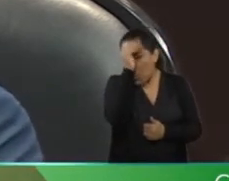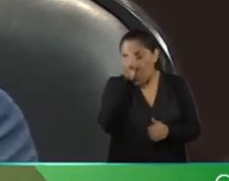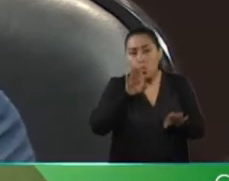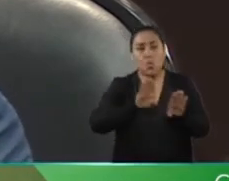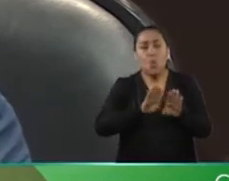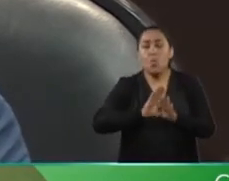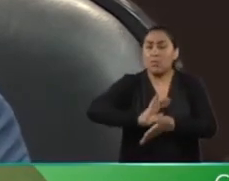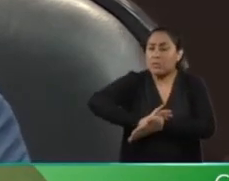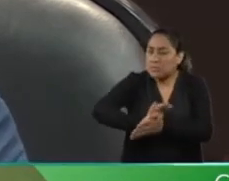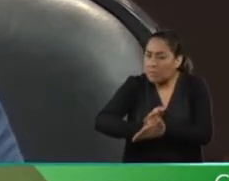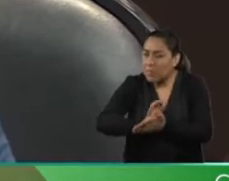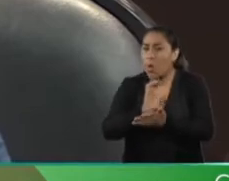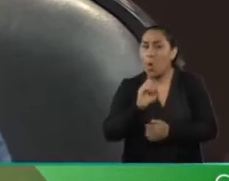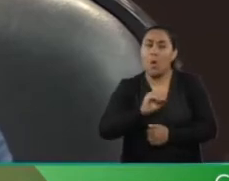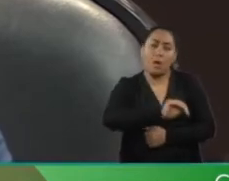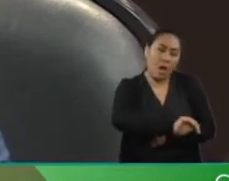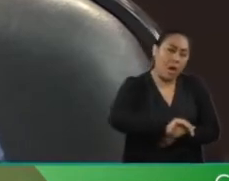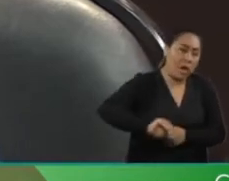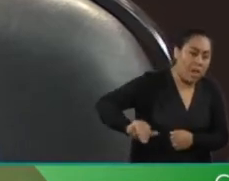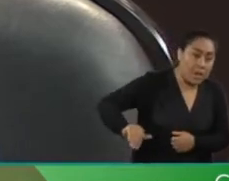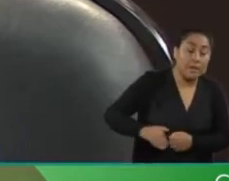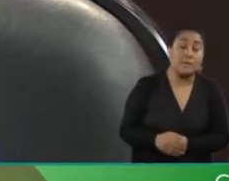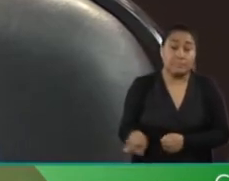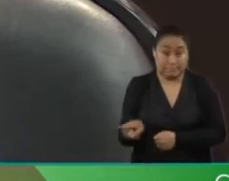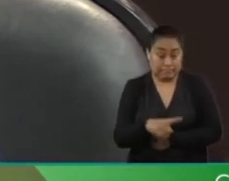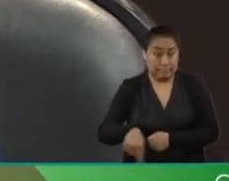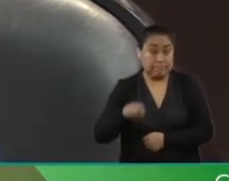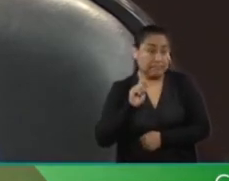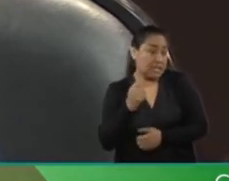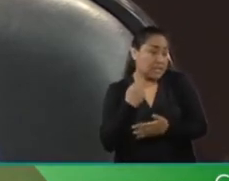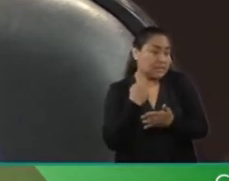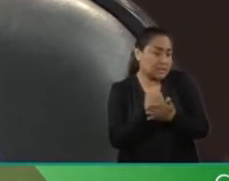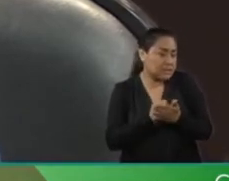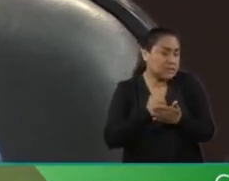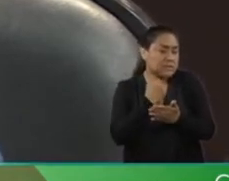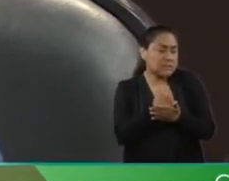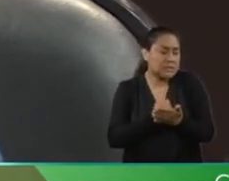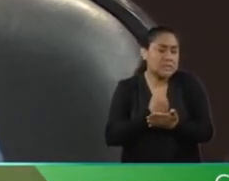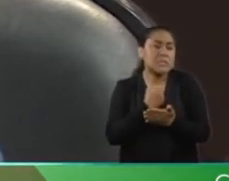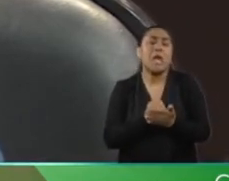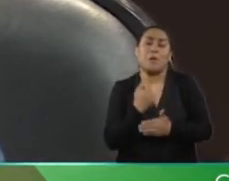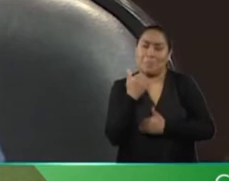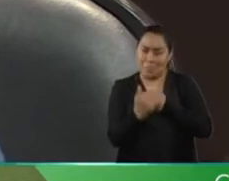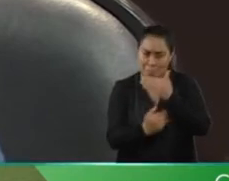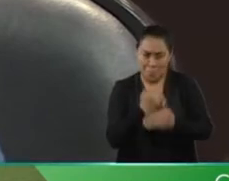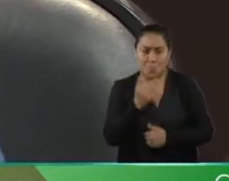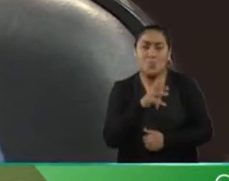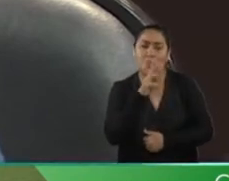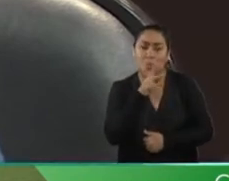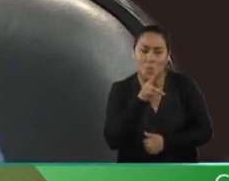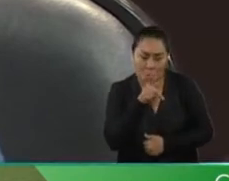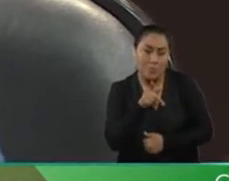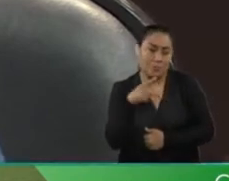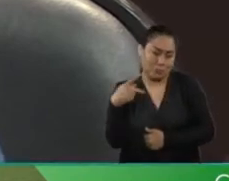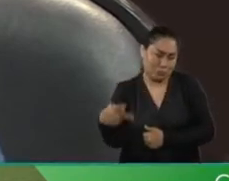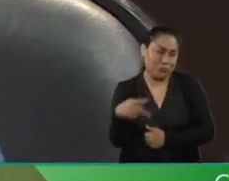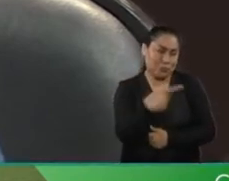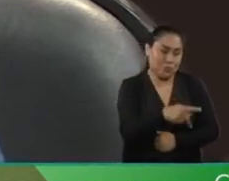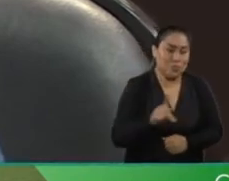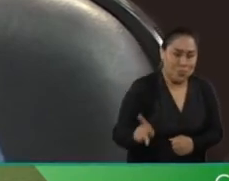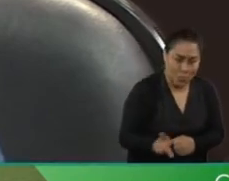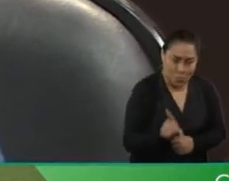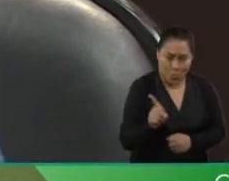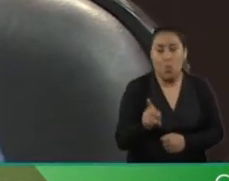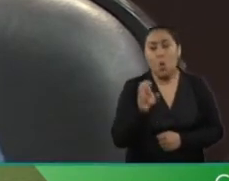y la discriminación. En esta lucha han logrado algunos avances, especialmente a nivel local y